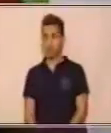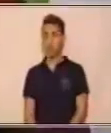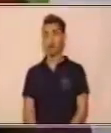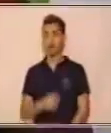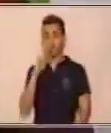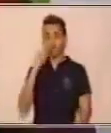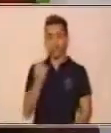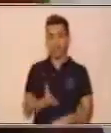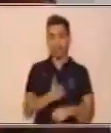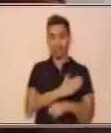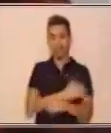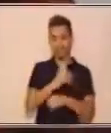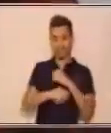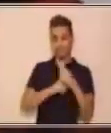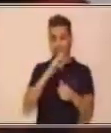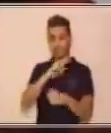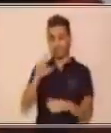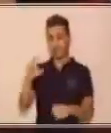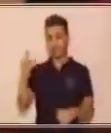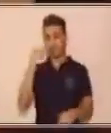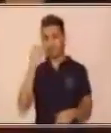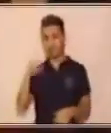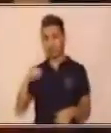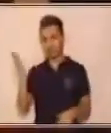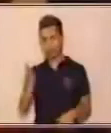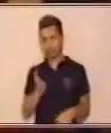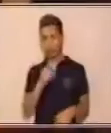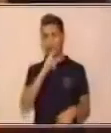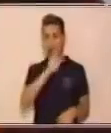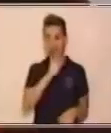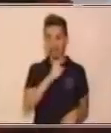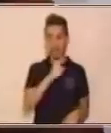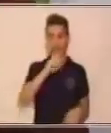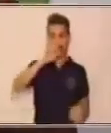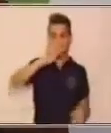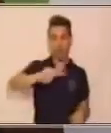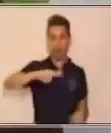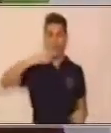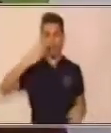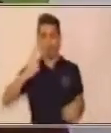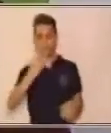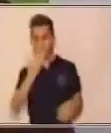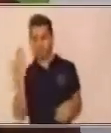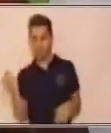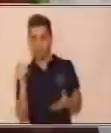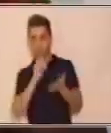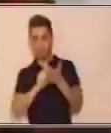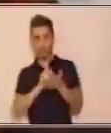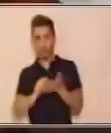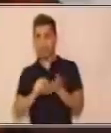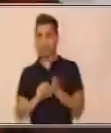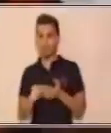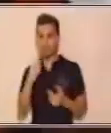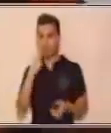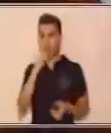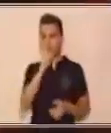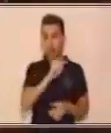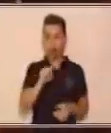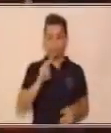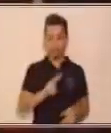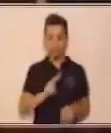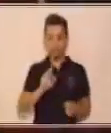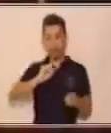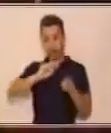al 2 como denominador y lo escribimos en el numerador. Y a 1 en el numerador y lo escribimos en